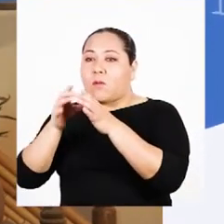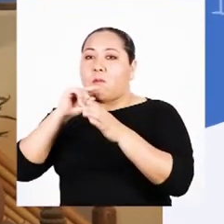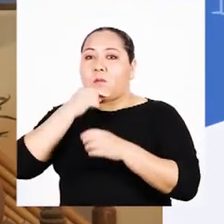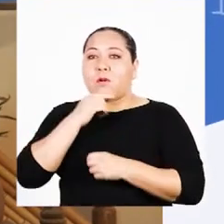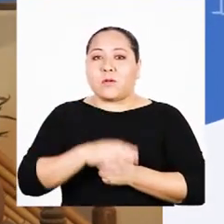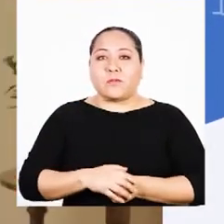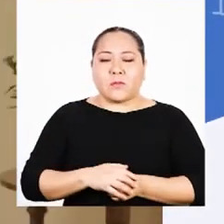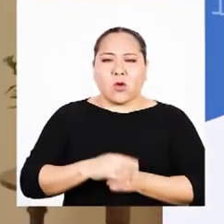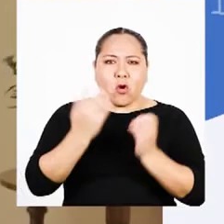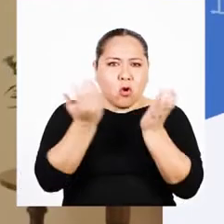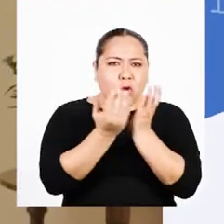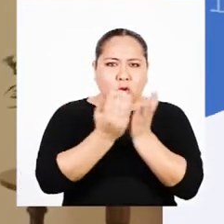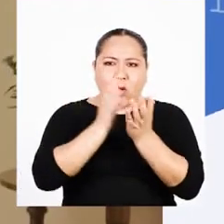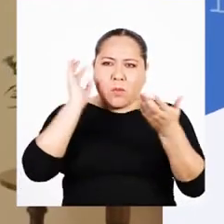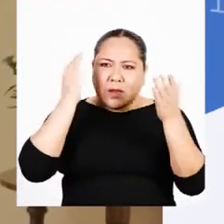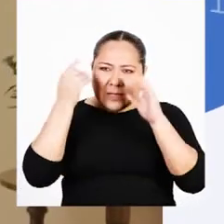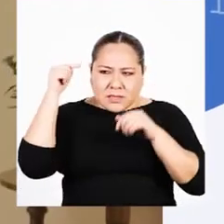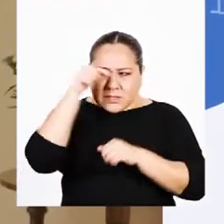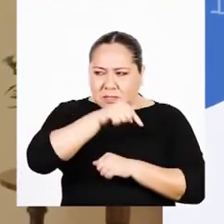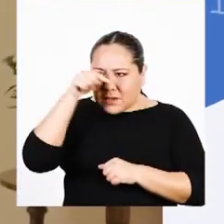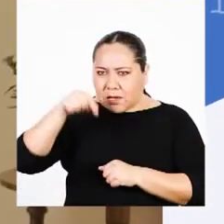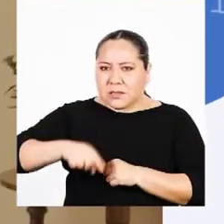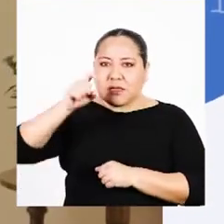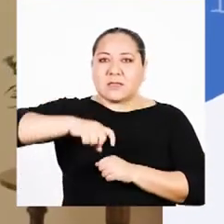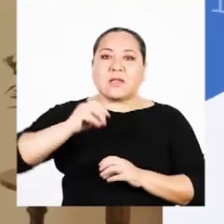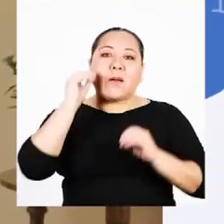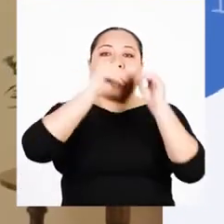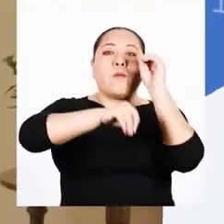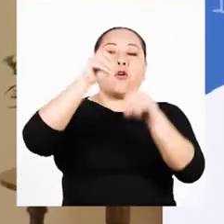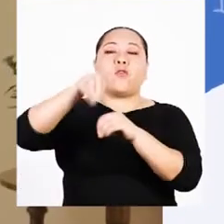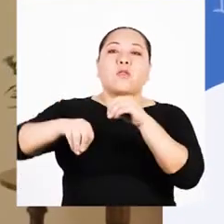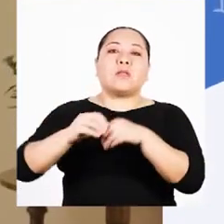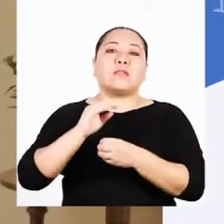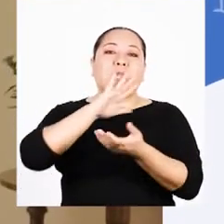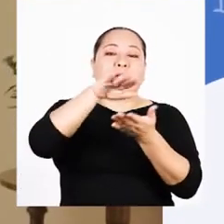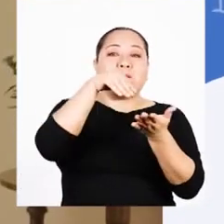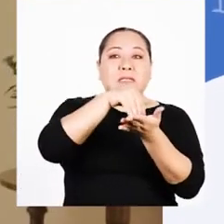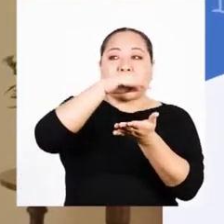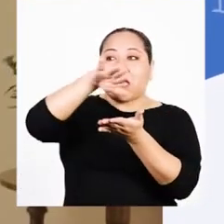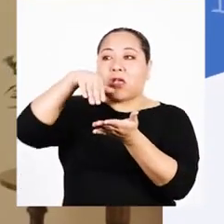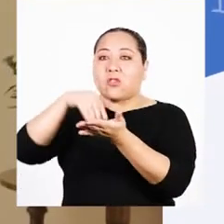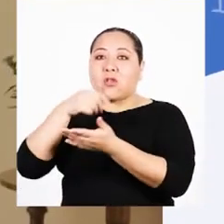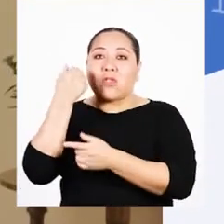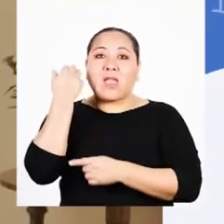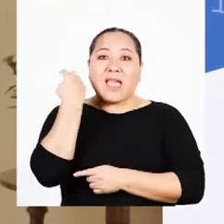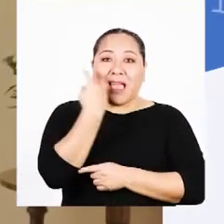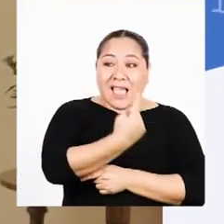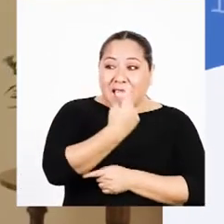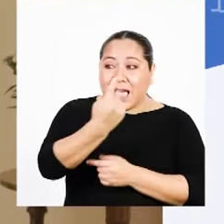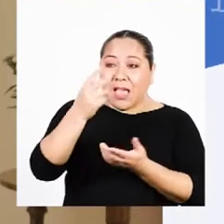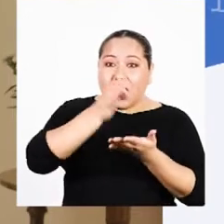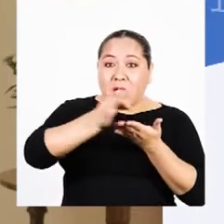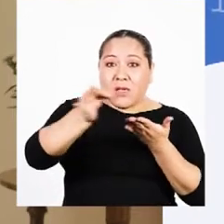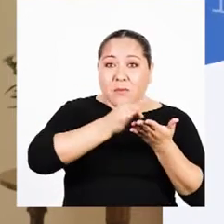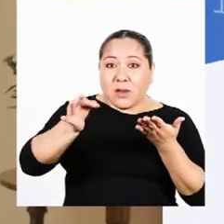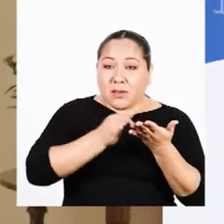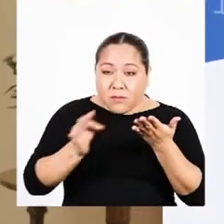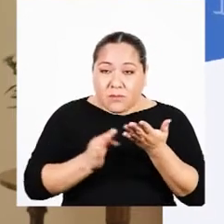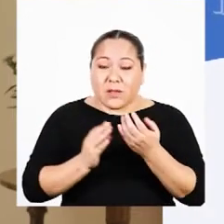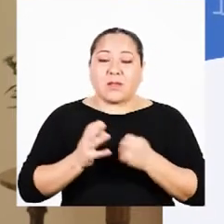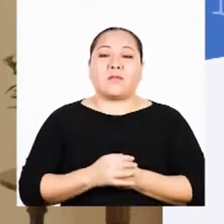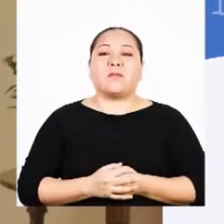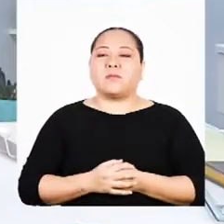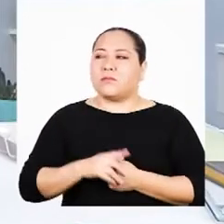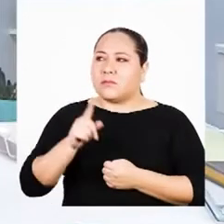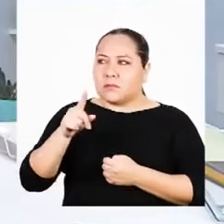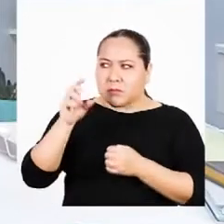mujeres. Escuelas idénticas a estas debían establecerse en las capitales de cada departamento y